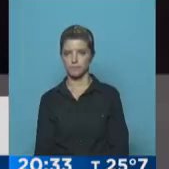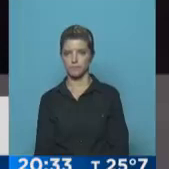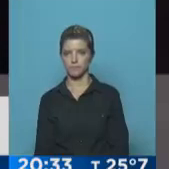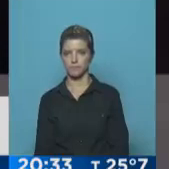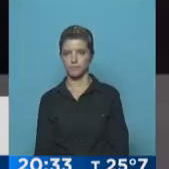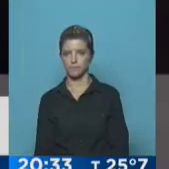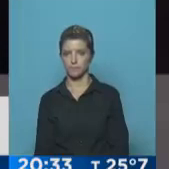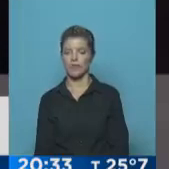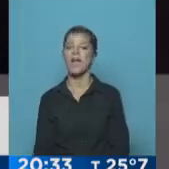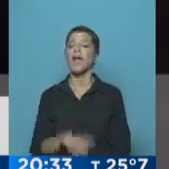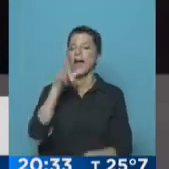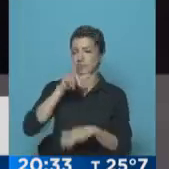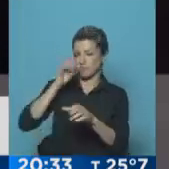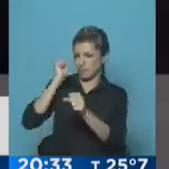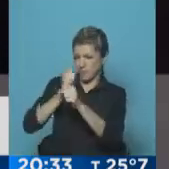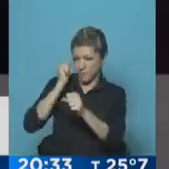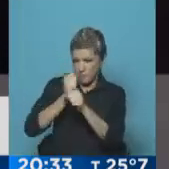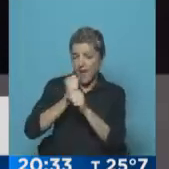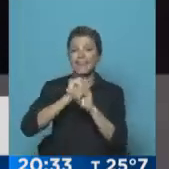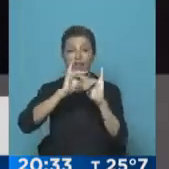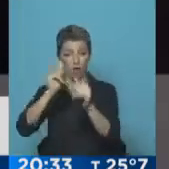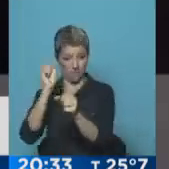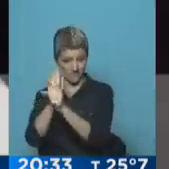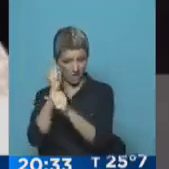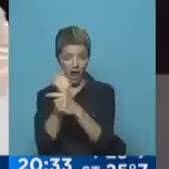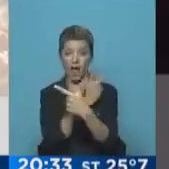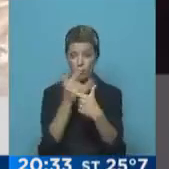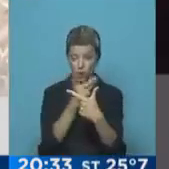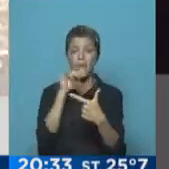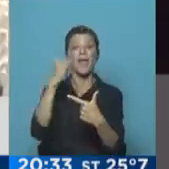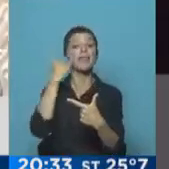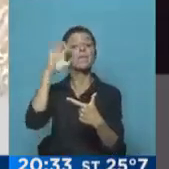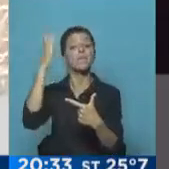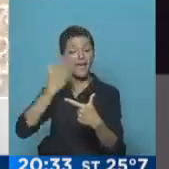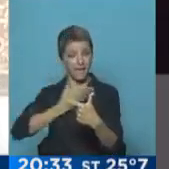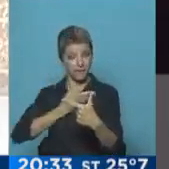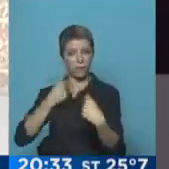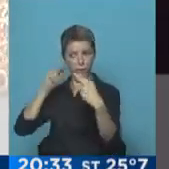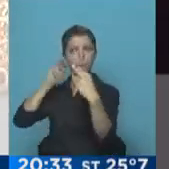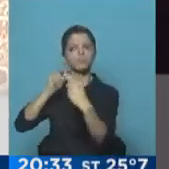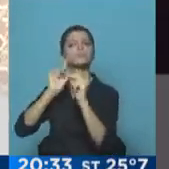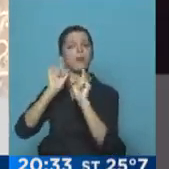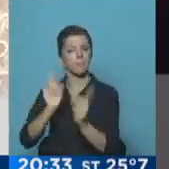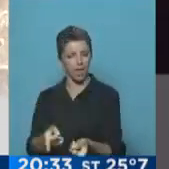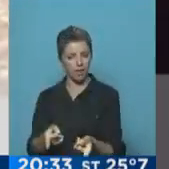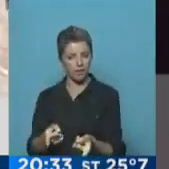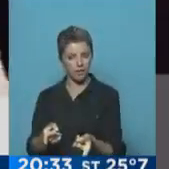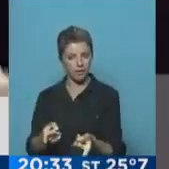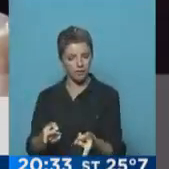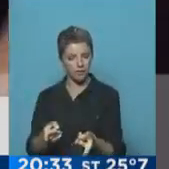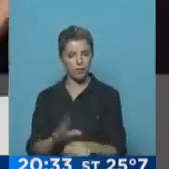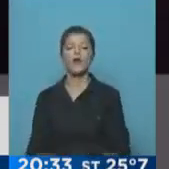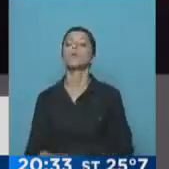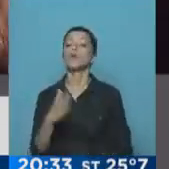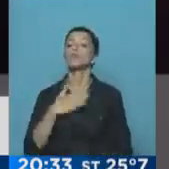de los viejos trabajadores y de los jóvenes trabajadores del petróleo argentino, porque le hemos devuelto